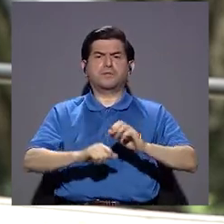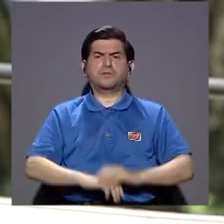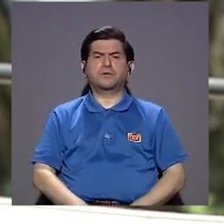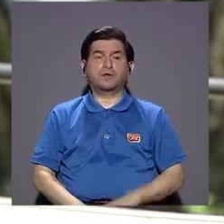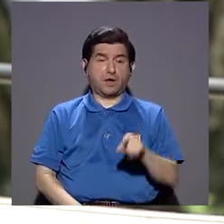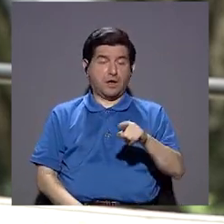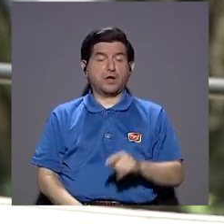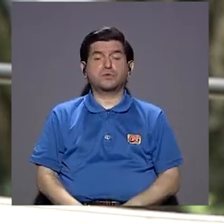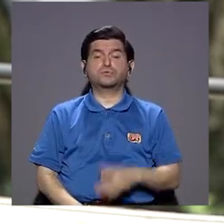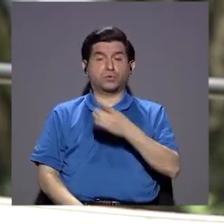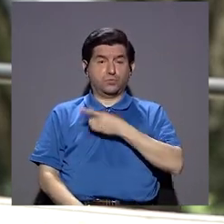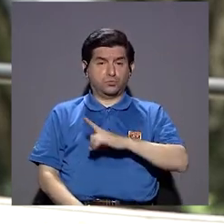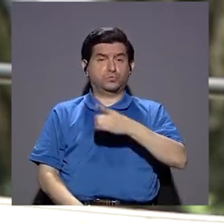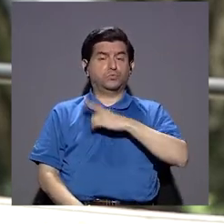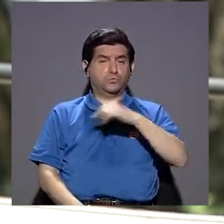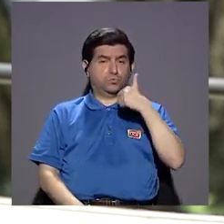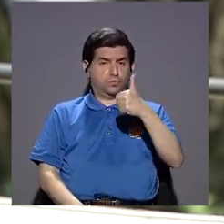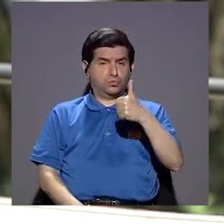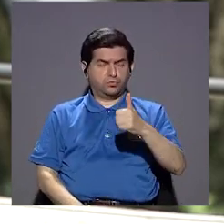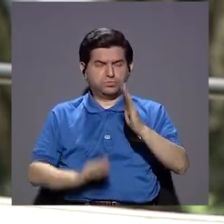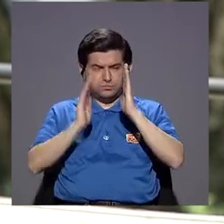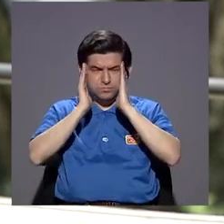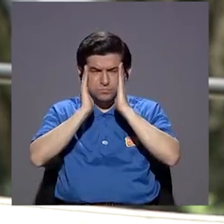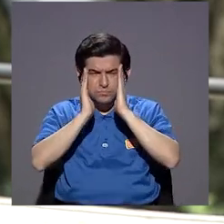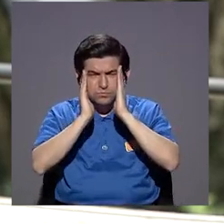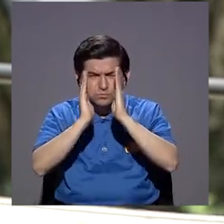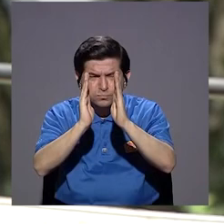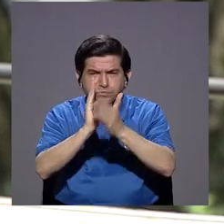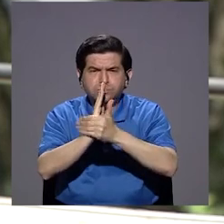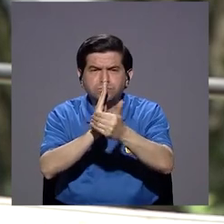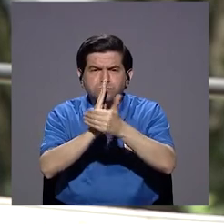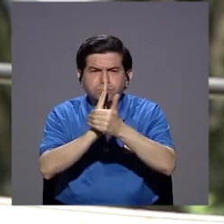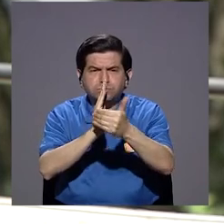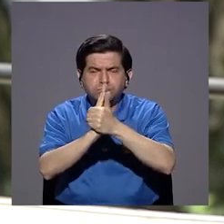eso genera una gran disciplina, una gran concentración